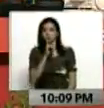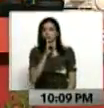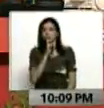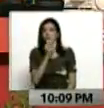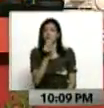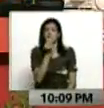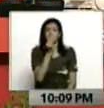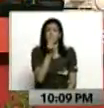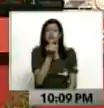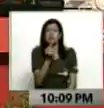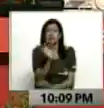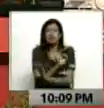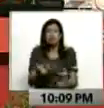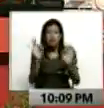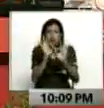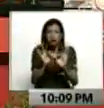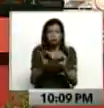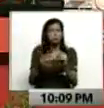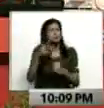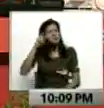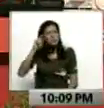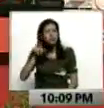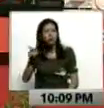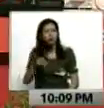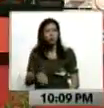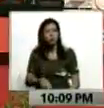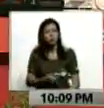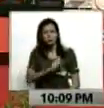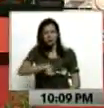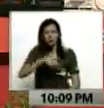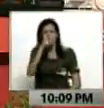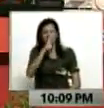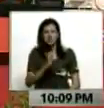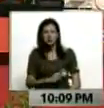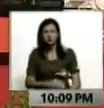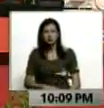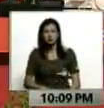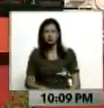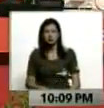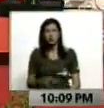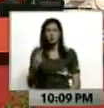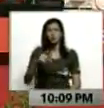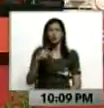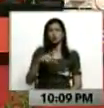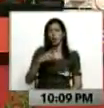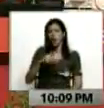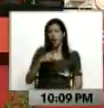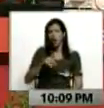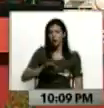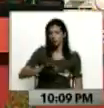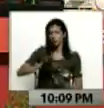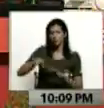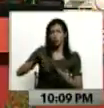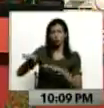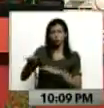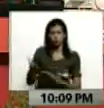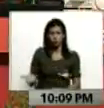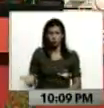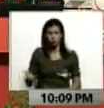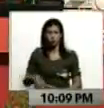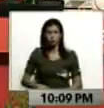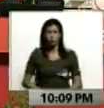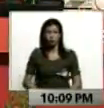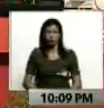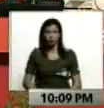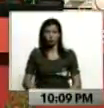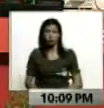no dice nada El sinvergüenza de almagro es un Pillo otro Pillo más mantenido de voluntad popular le dan plata al